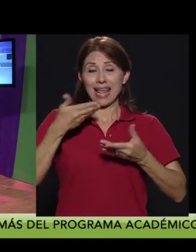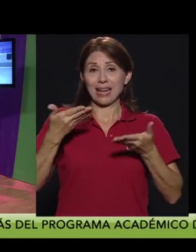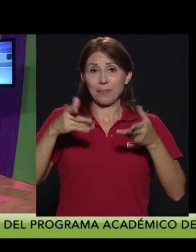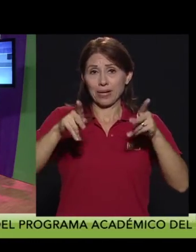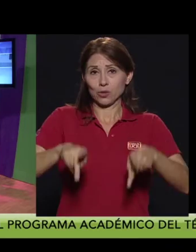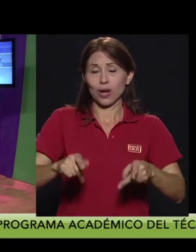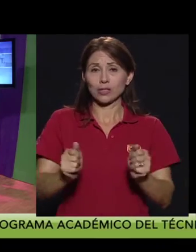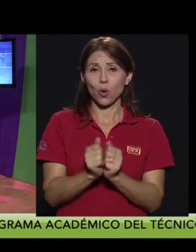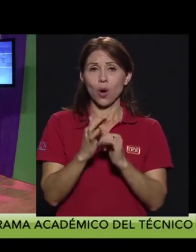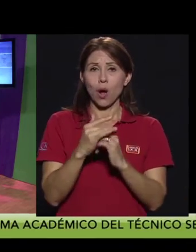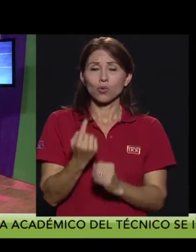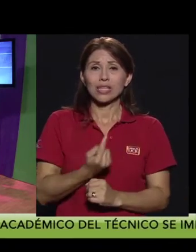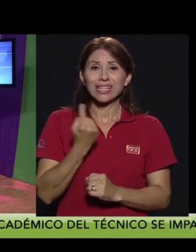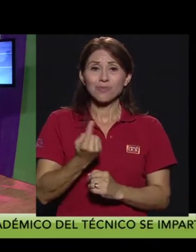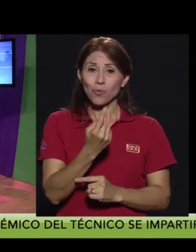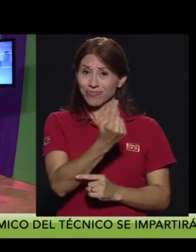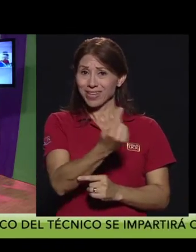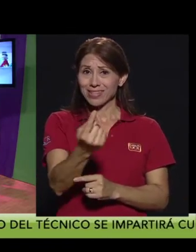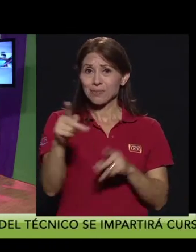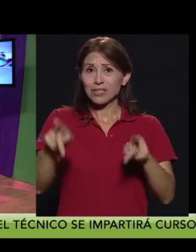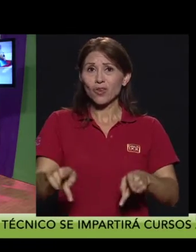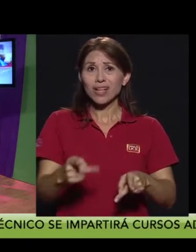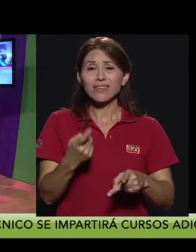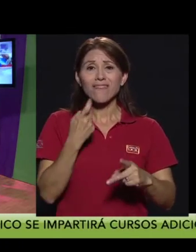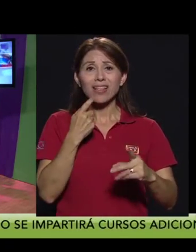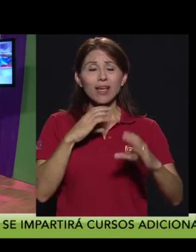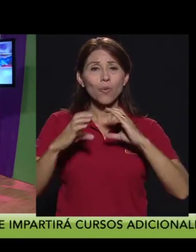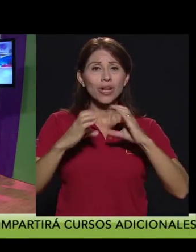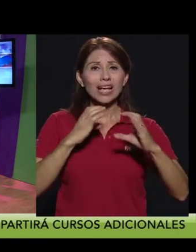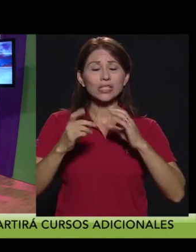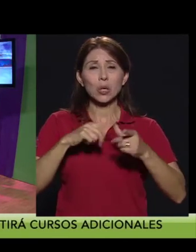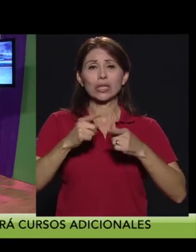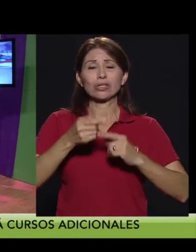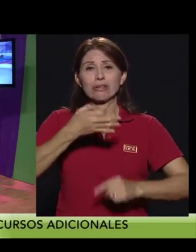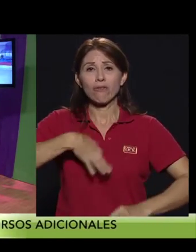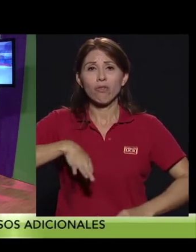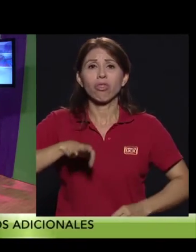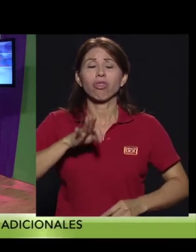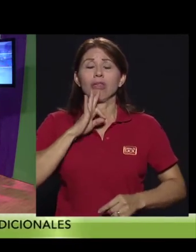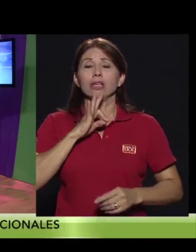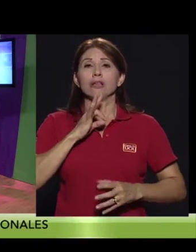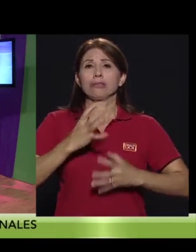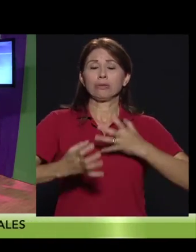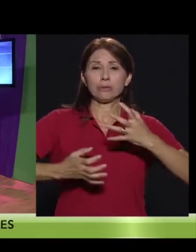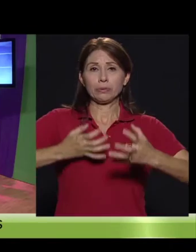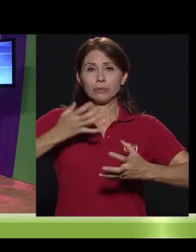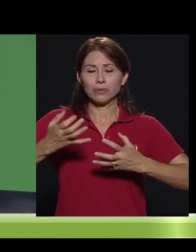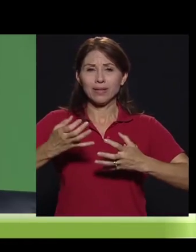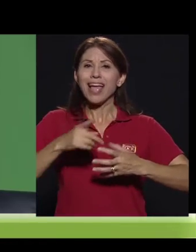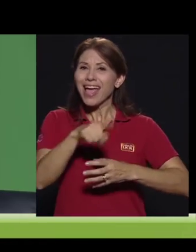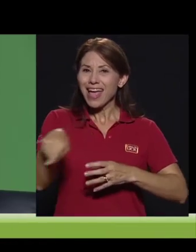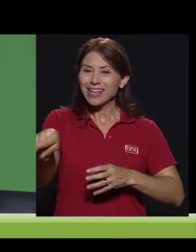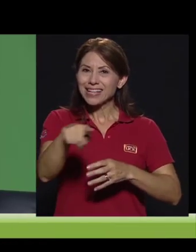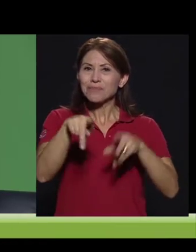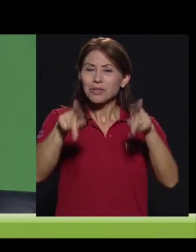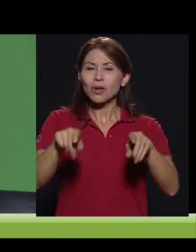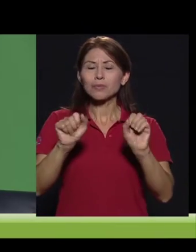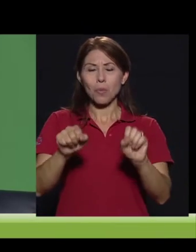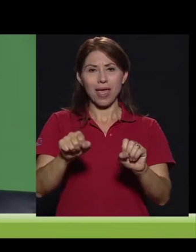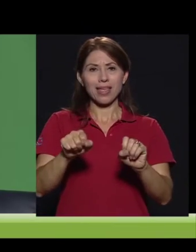características de frustración, por la parte de comunicación, tienen agresiones, que puedan llevar este curso y puedan manejar esa